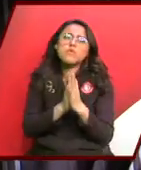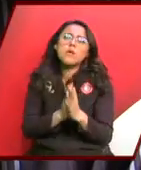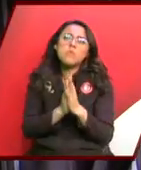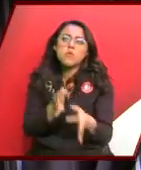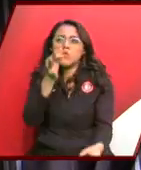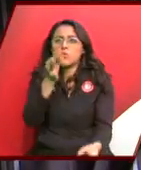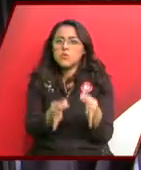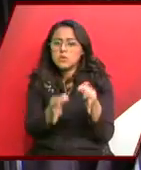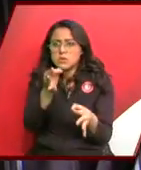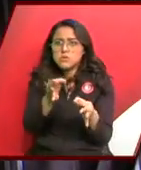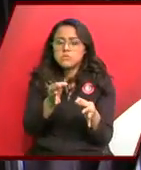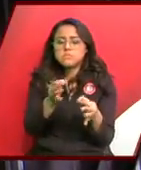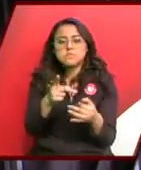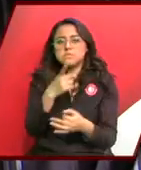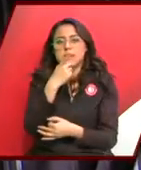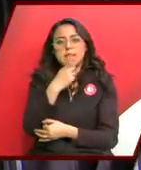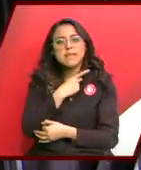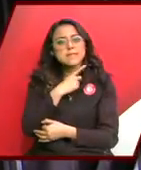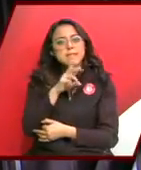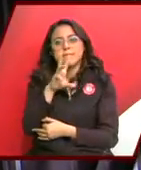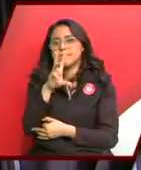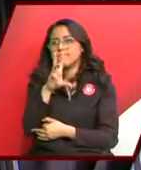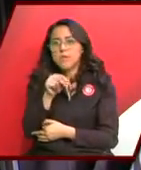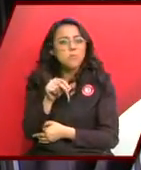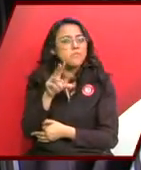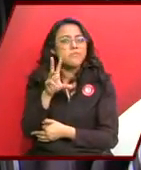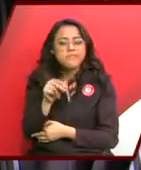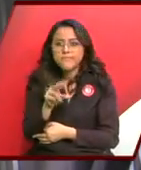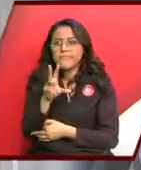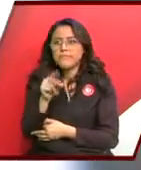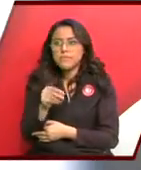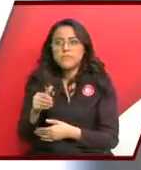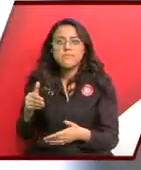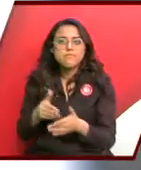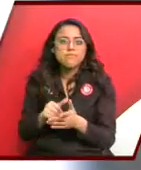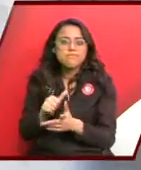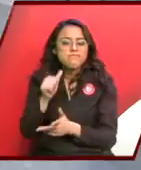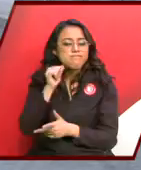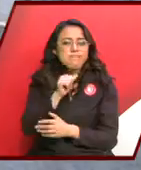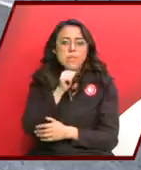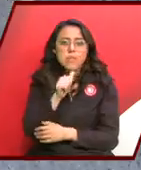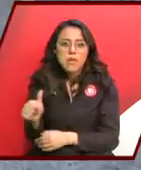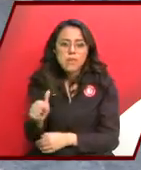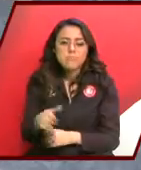juicio, y en la gran mayoría de ellas, oído sordo.